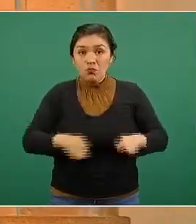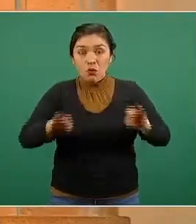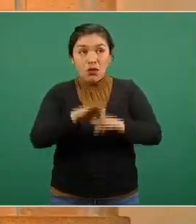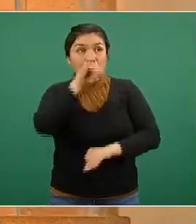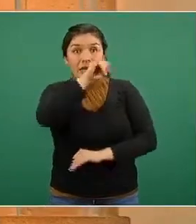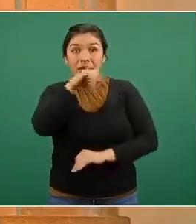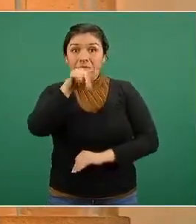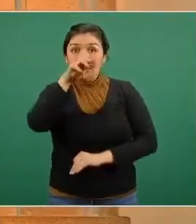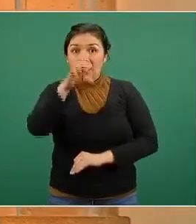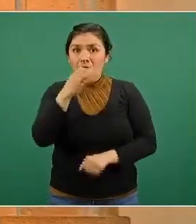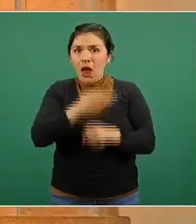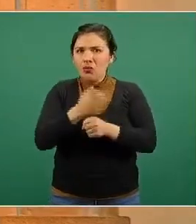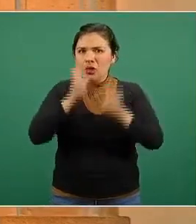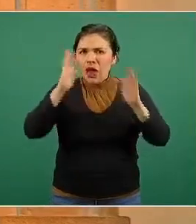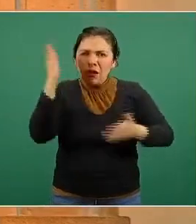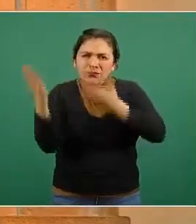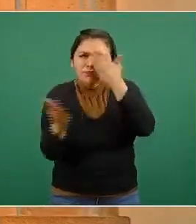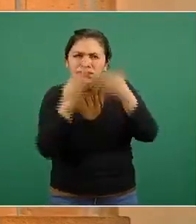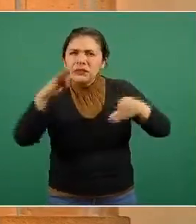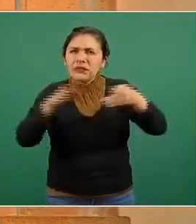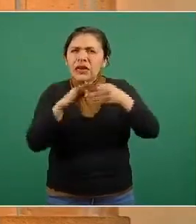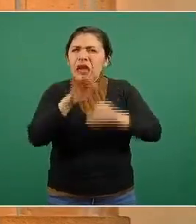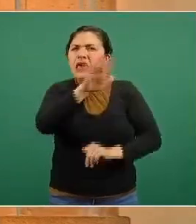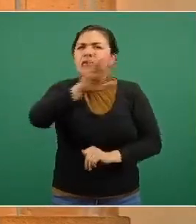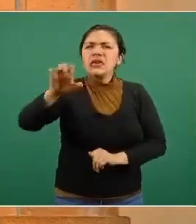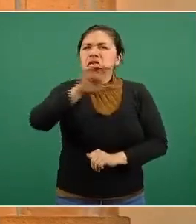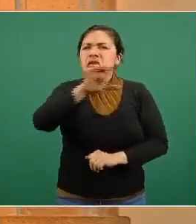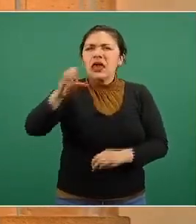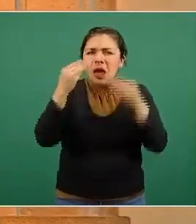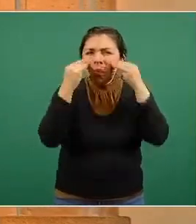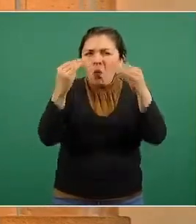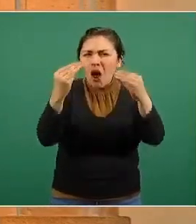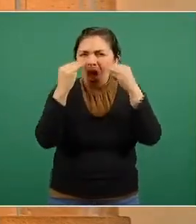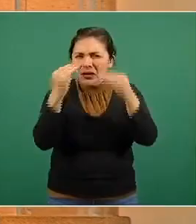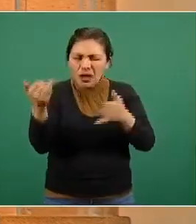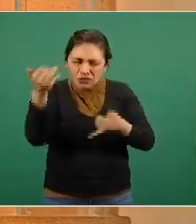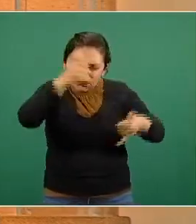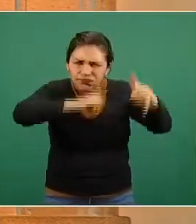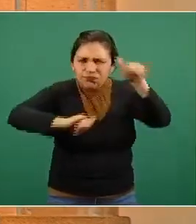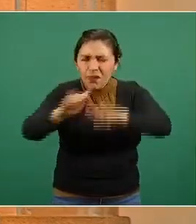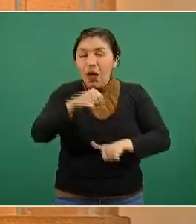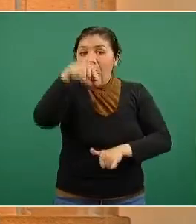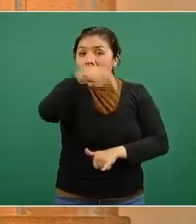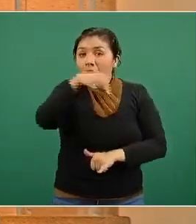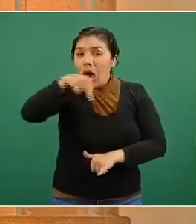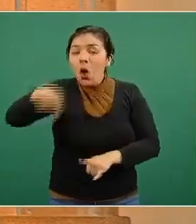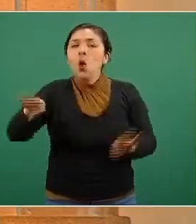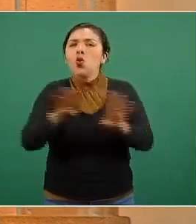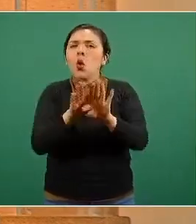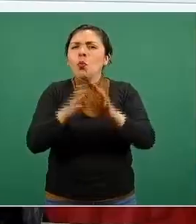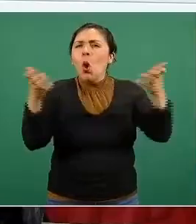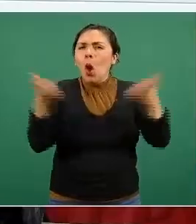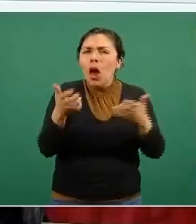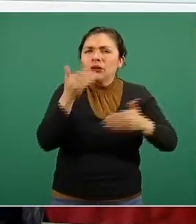momento ha estudiado más de 500 muestras, a las cuales, a través de el proceso